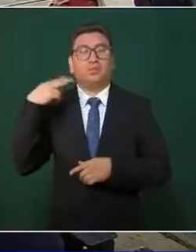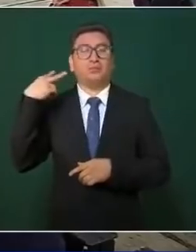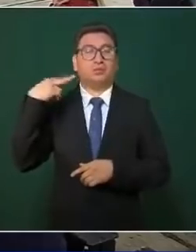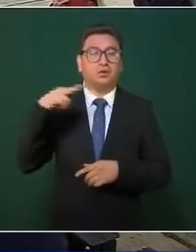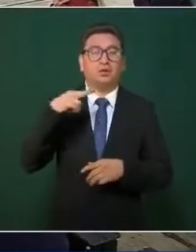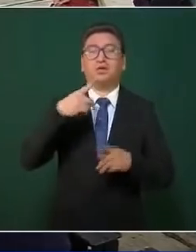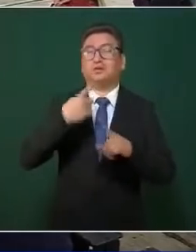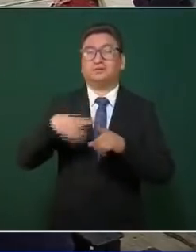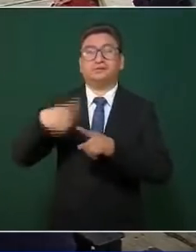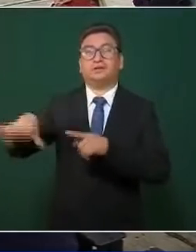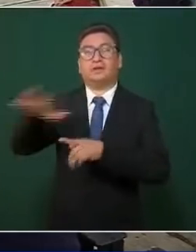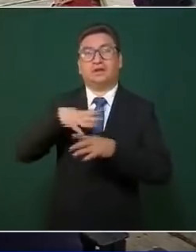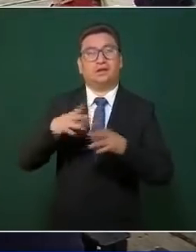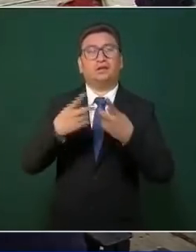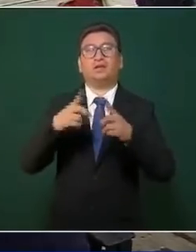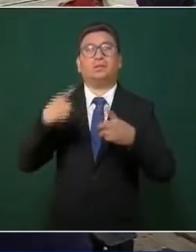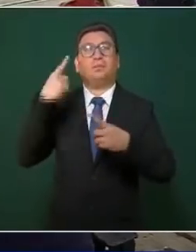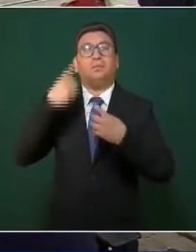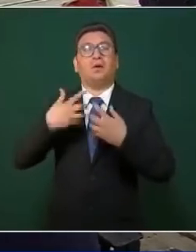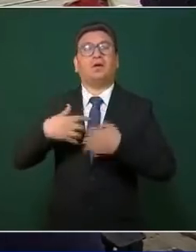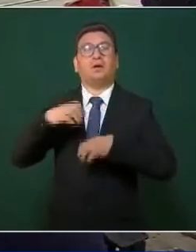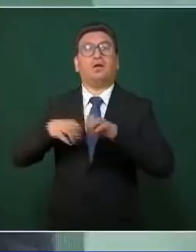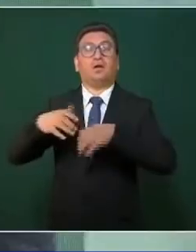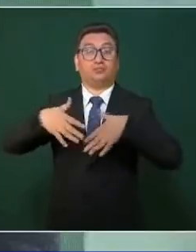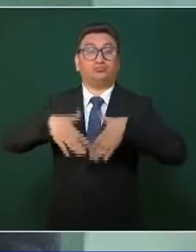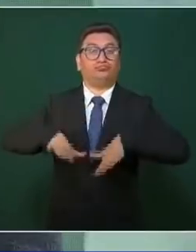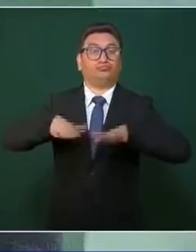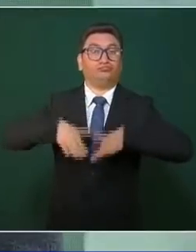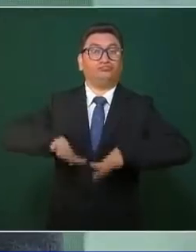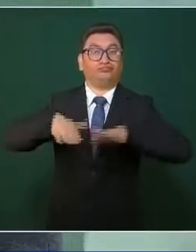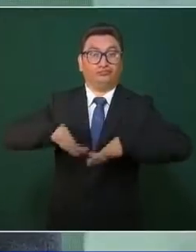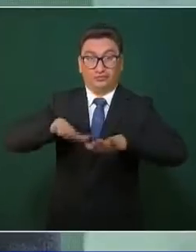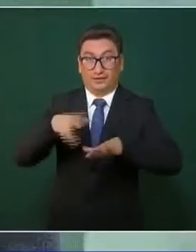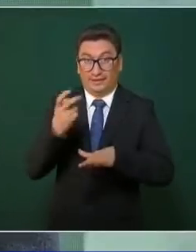se desarrollaba la industria textil,